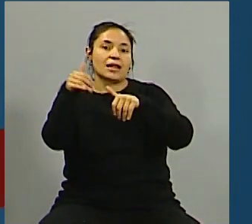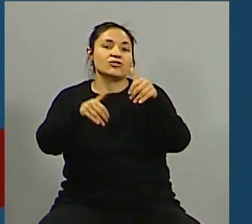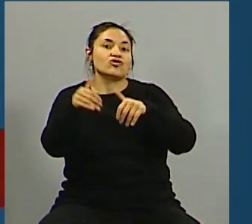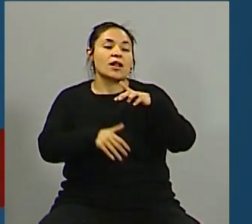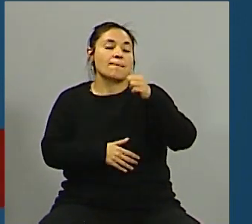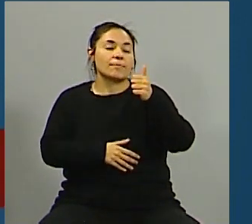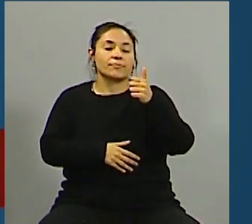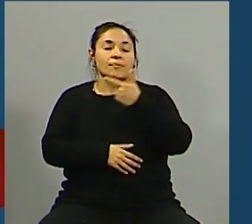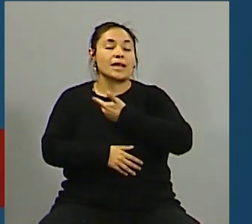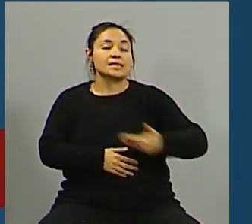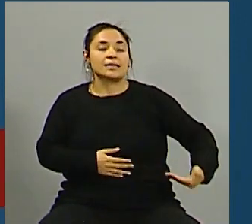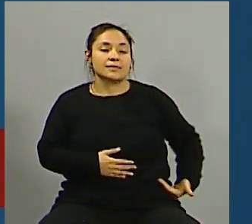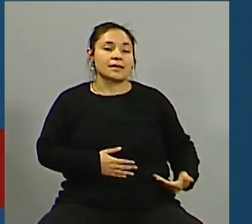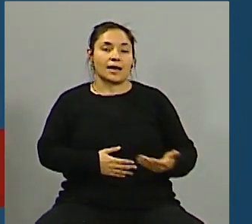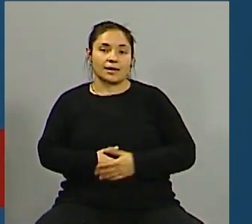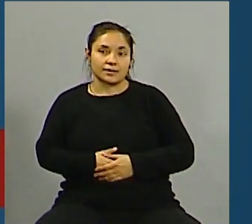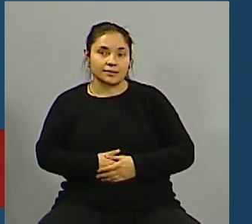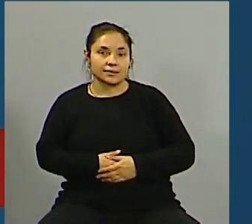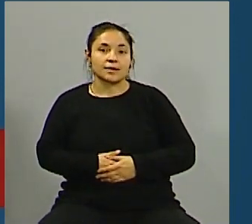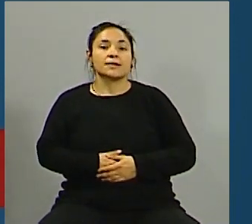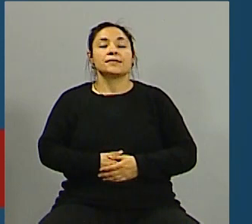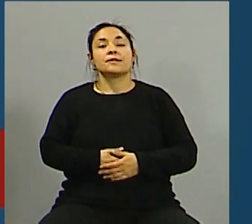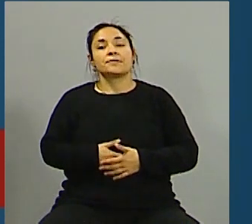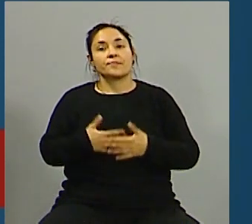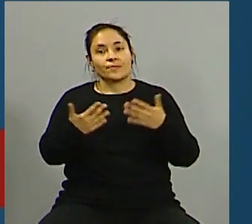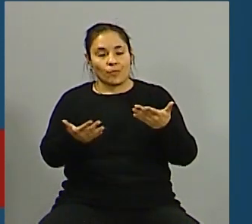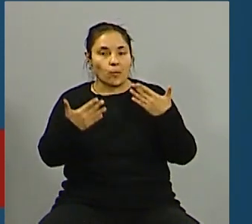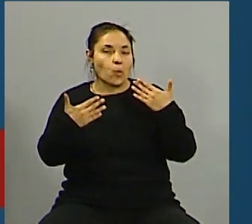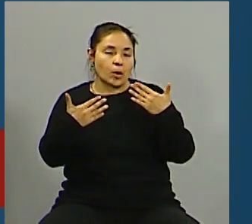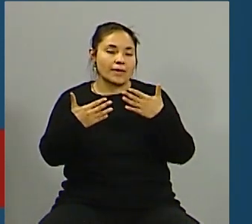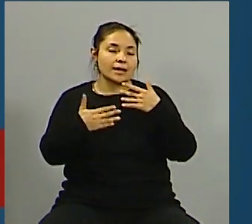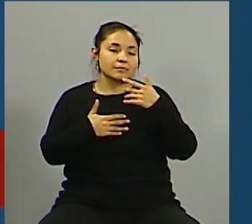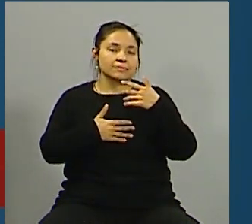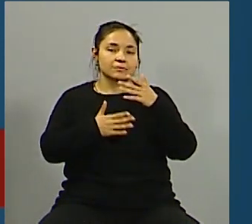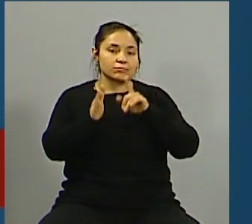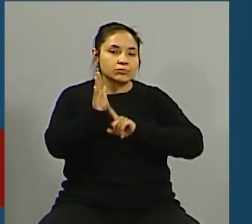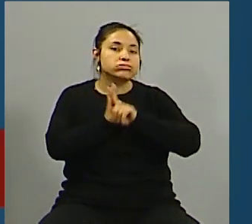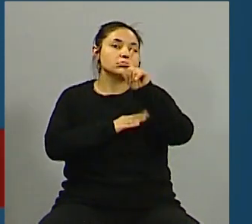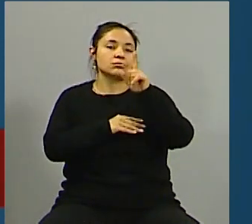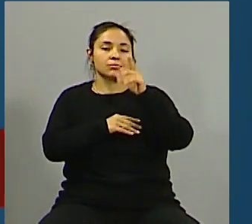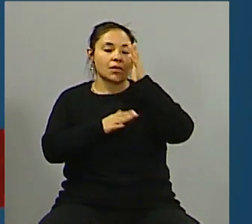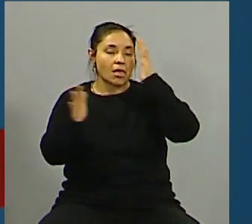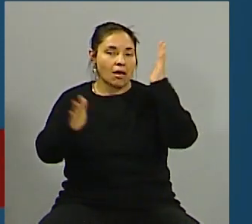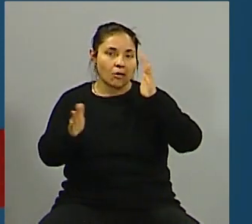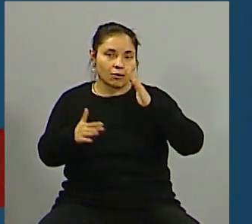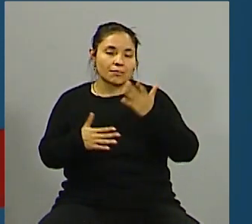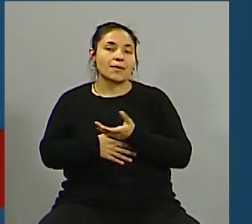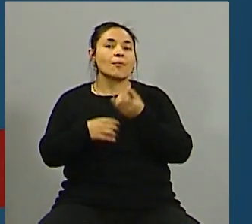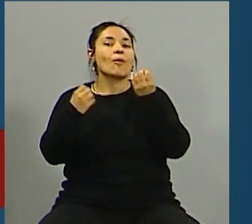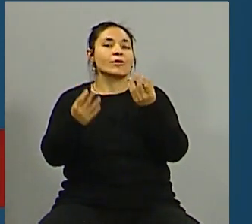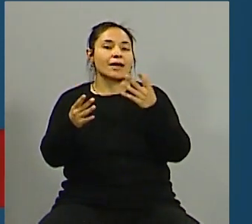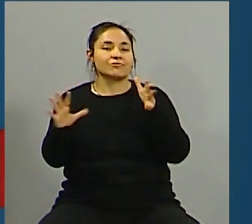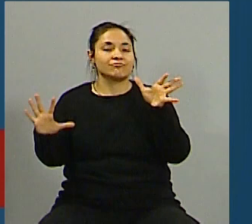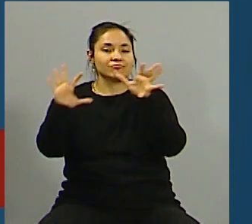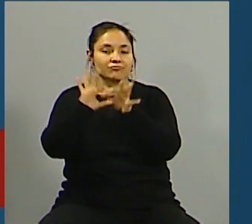caso. Sí. Se esperaba que diera un salto. Tiene mucho que ver justamente con el ambiente